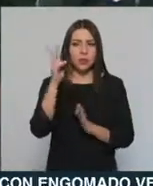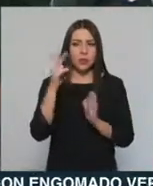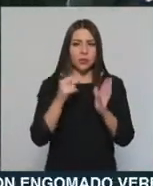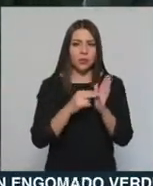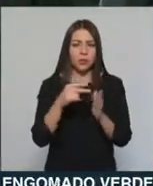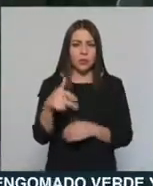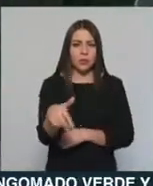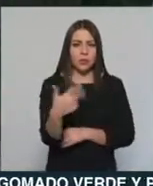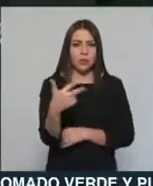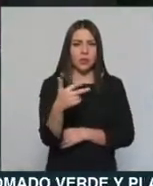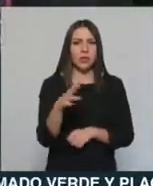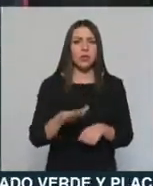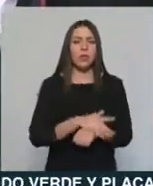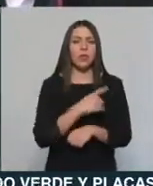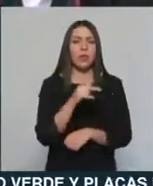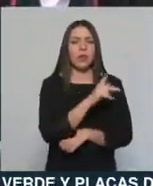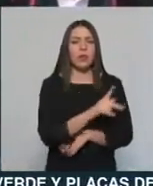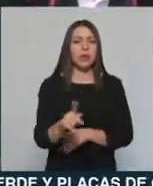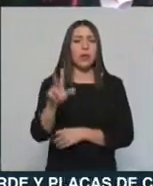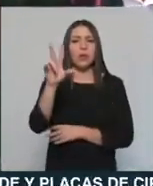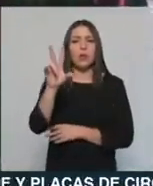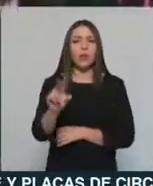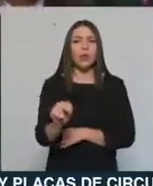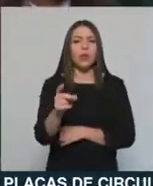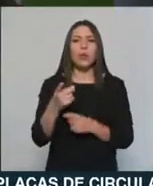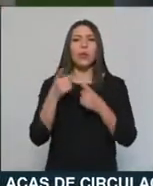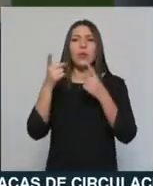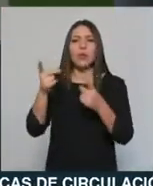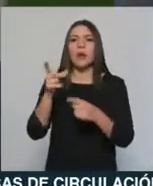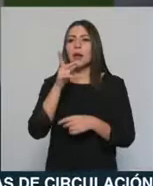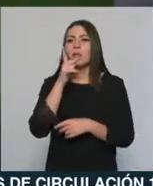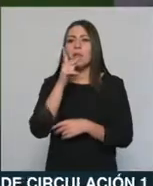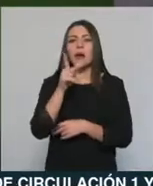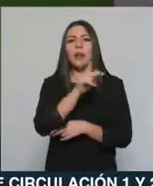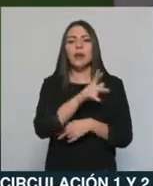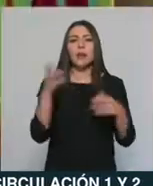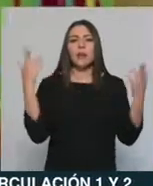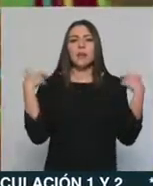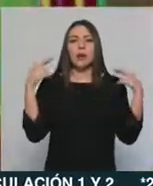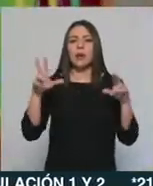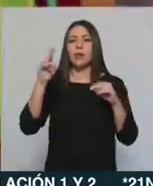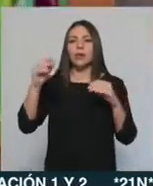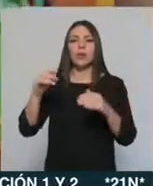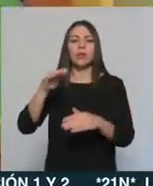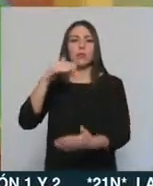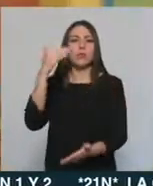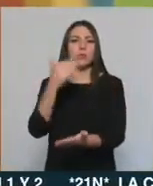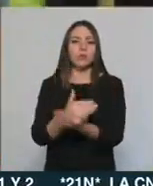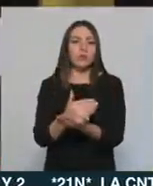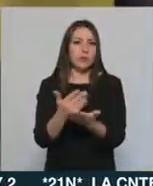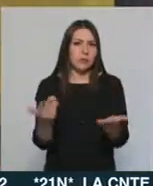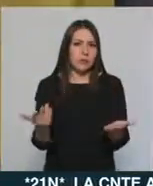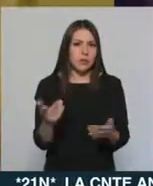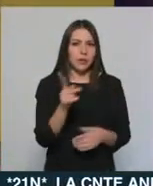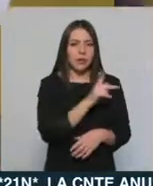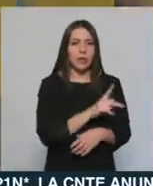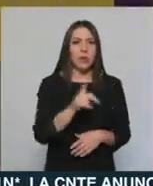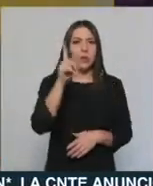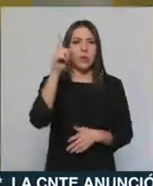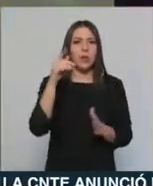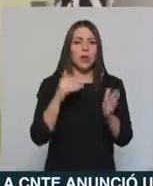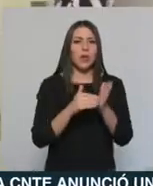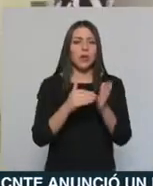caracterizó por negar la palabra al magisterio. Distingamos, Alejandra, al magisterio, que son 1,5 millones de